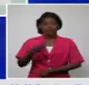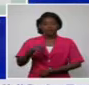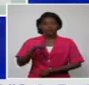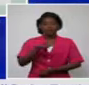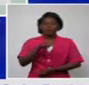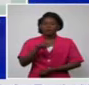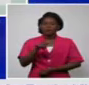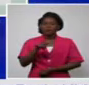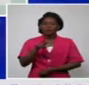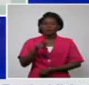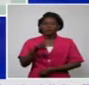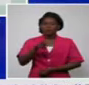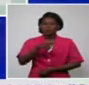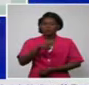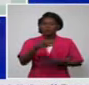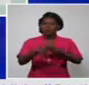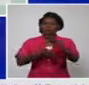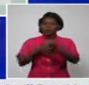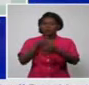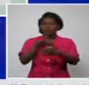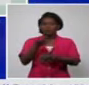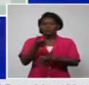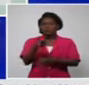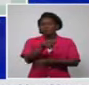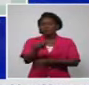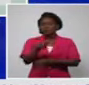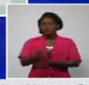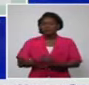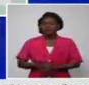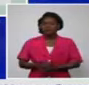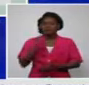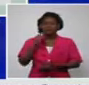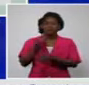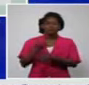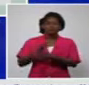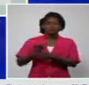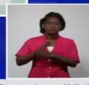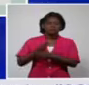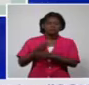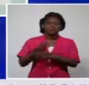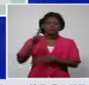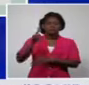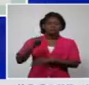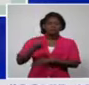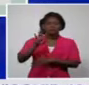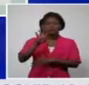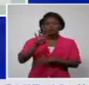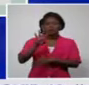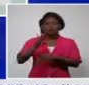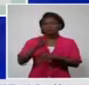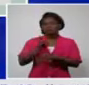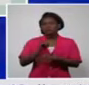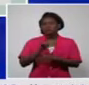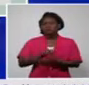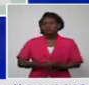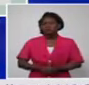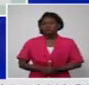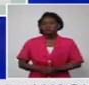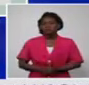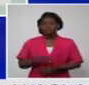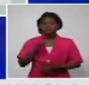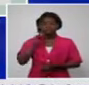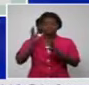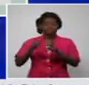día anterior, casi igual. La diferencia es de 4 casos y son cifras